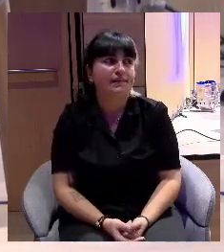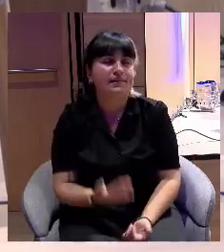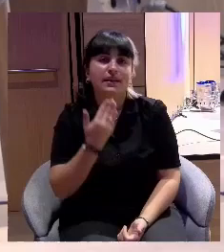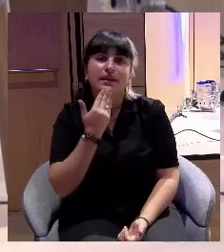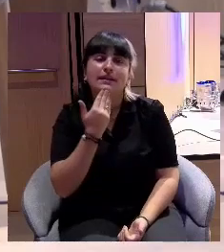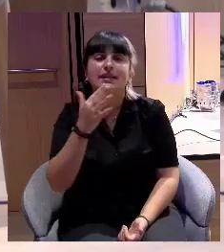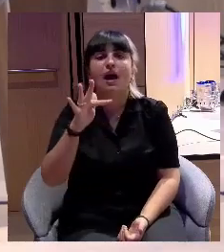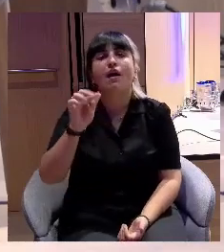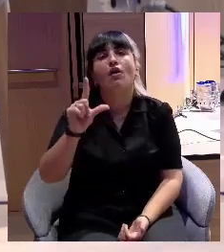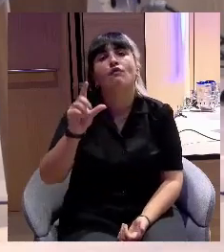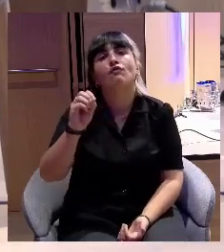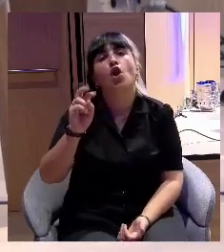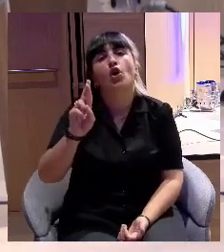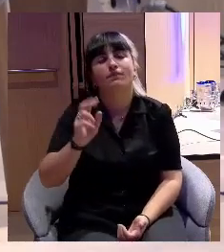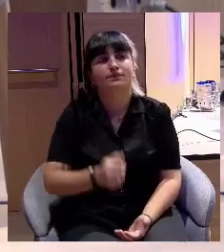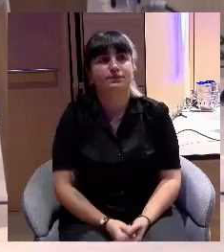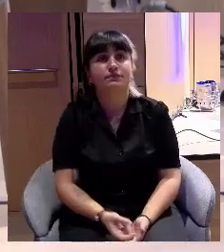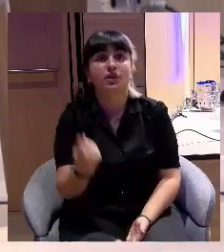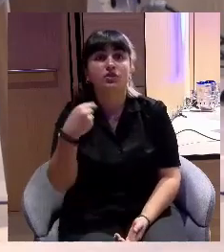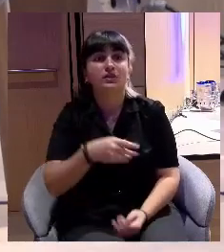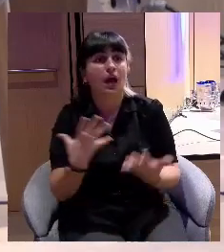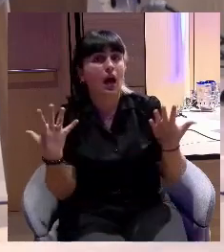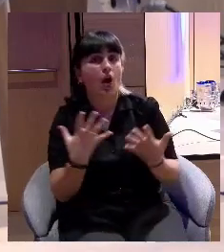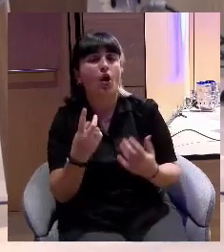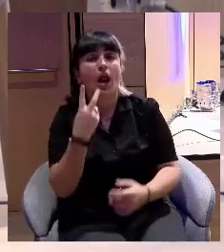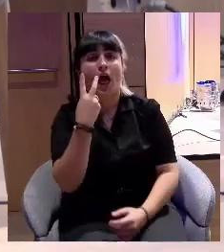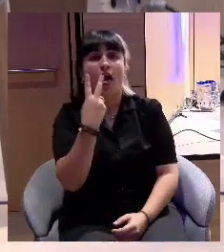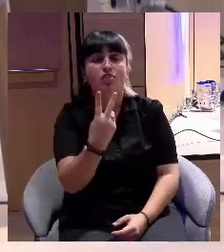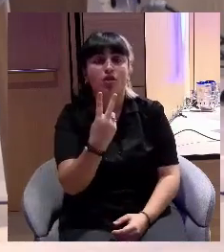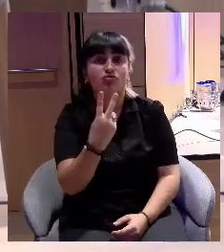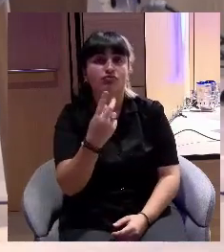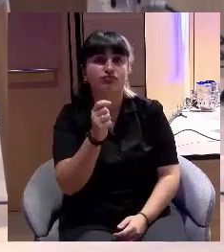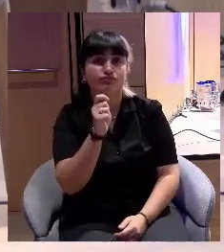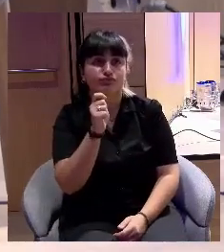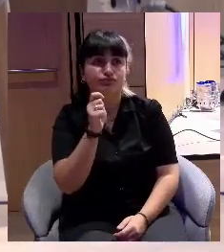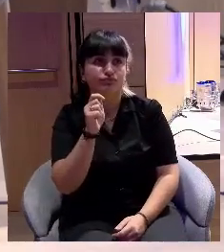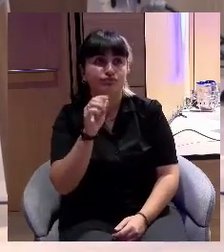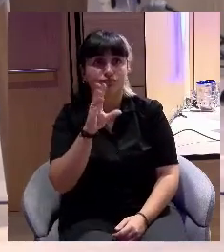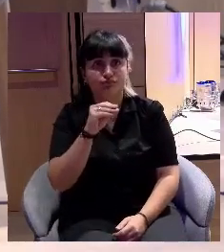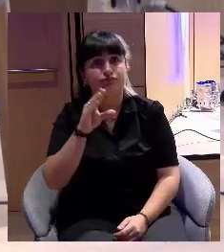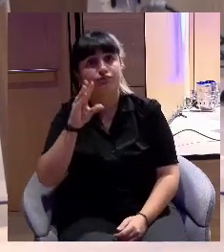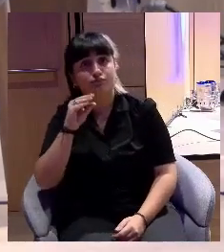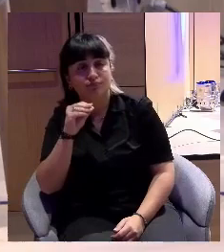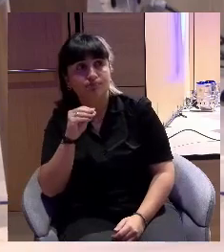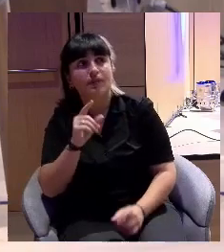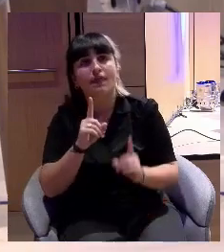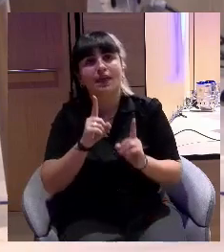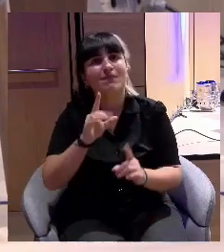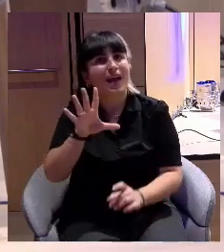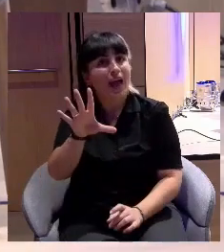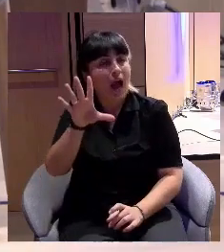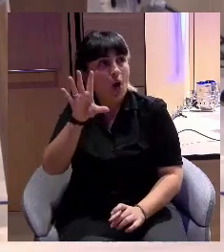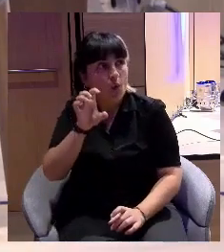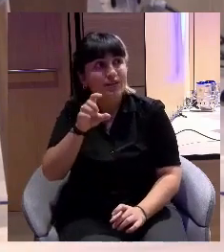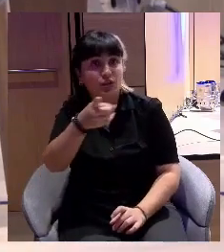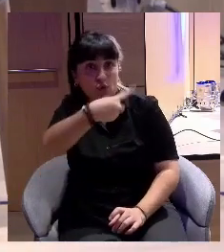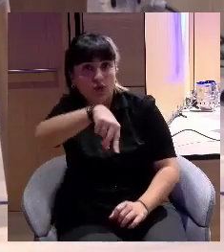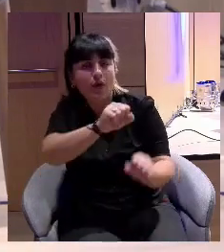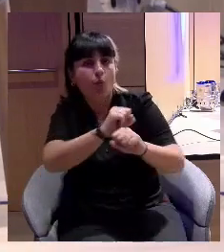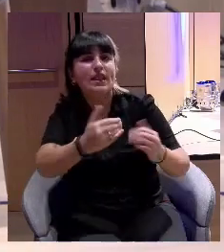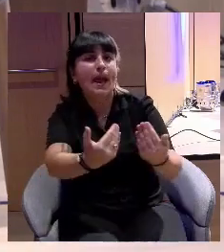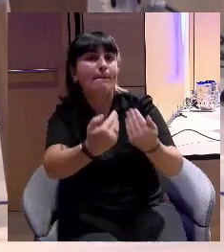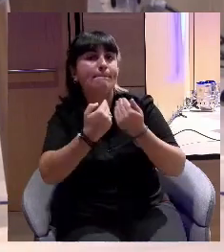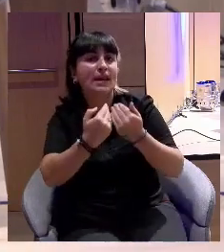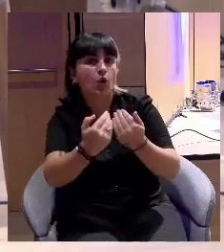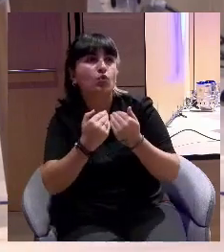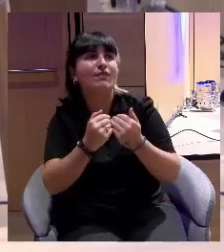Gracias, Flor. Nos quedan 2 intervenciones. Les recuerdo que ahora vamos a tener un espacio, unos minutos para preguntas del público. Si